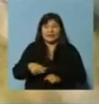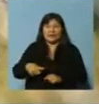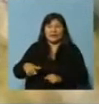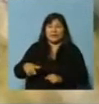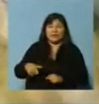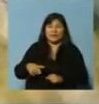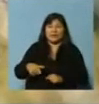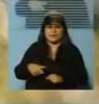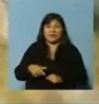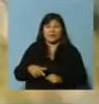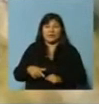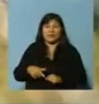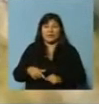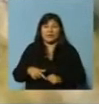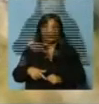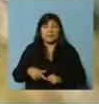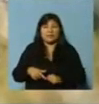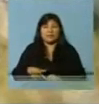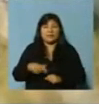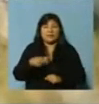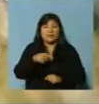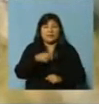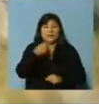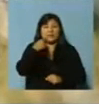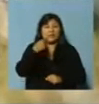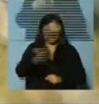Apagado el grupo electrógeno.